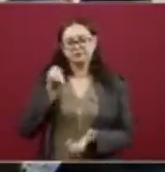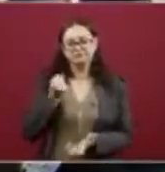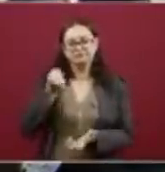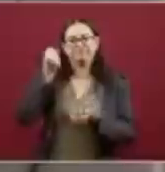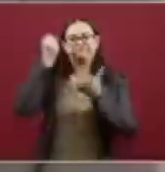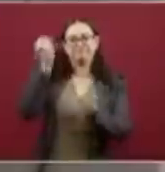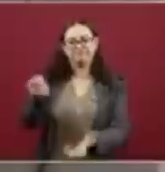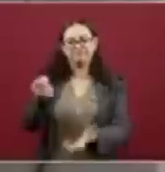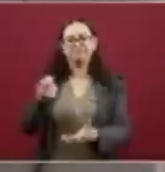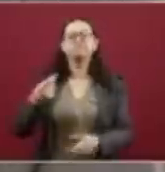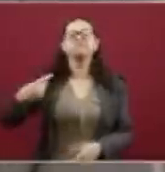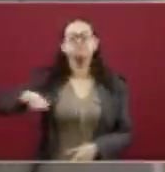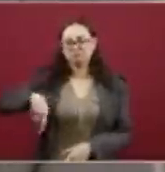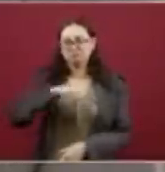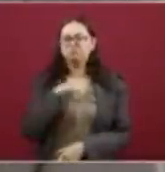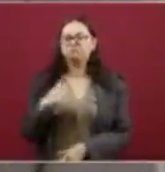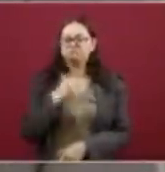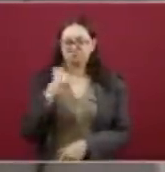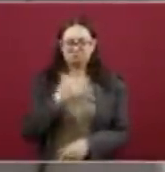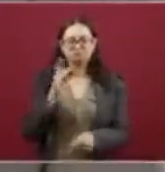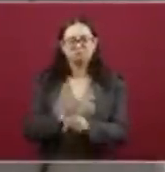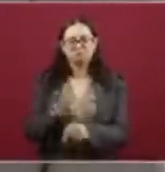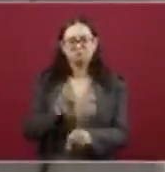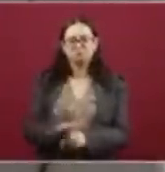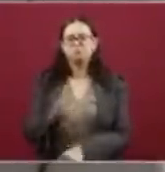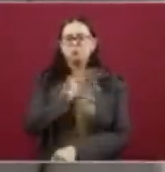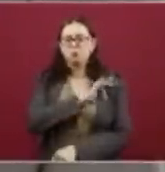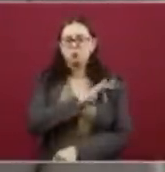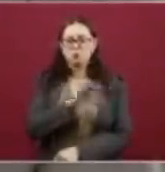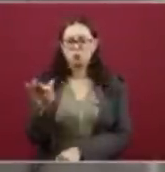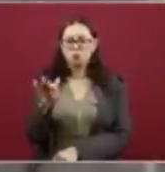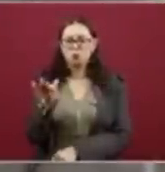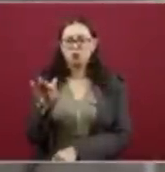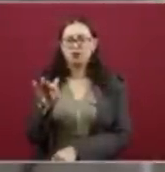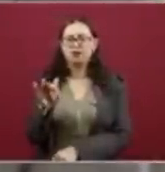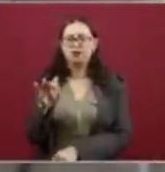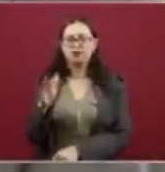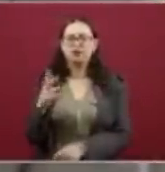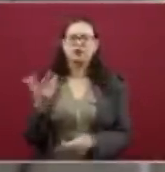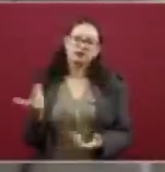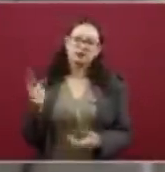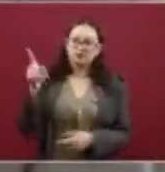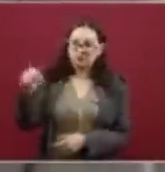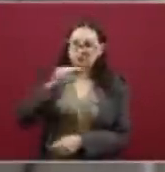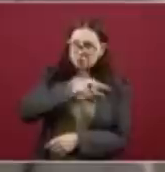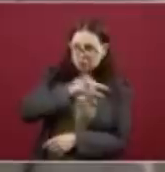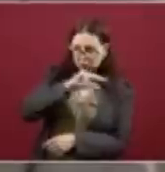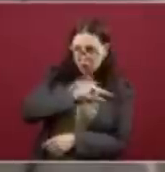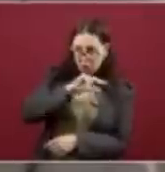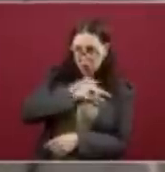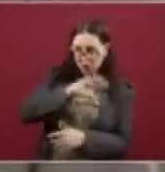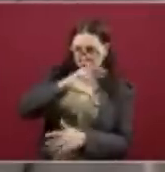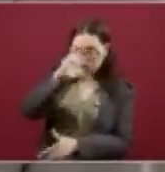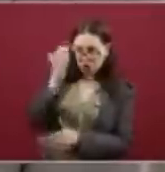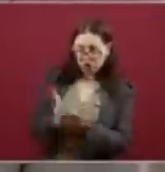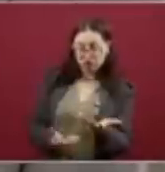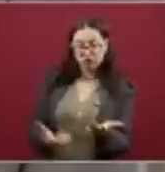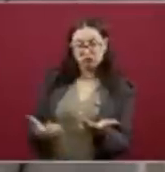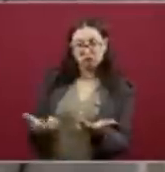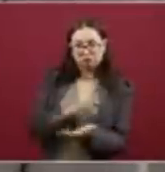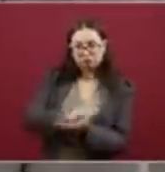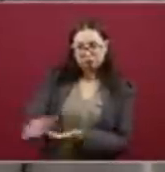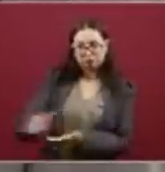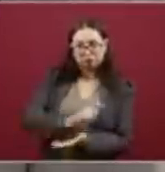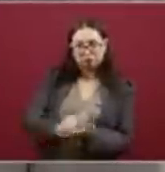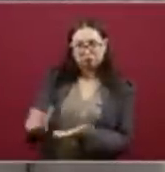cubrir de manera muy importante con la eliminación del contrato, que es oneroso y que